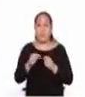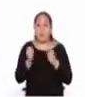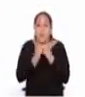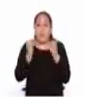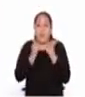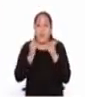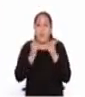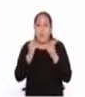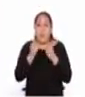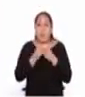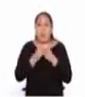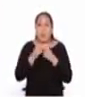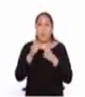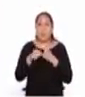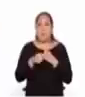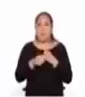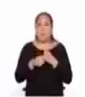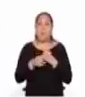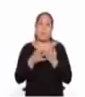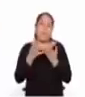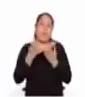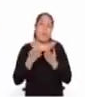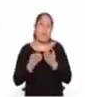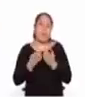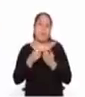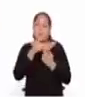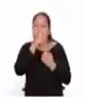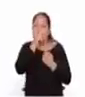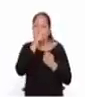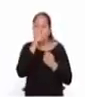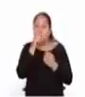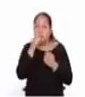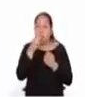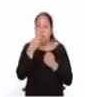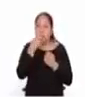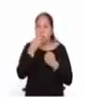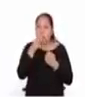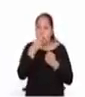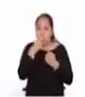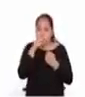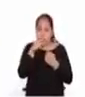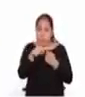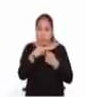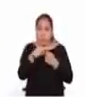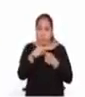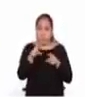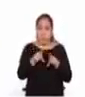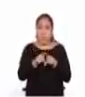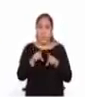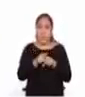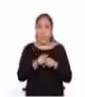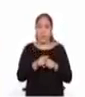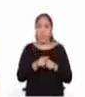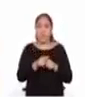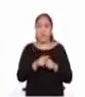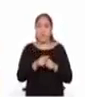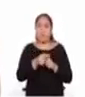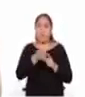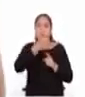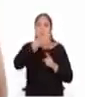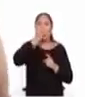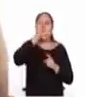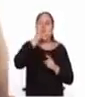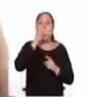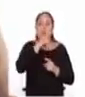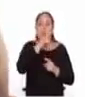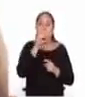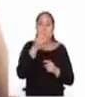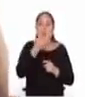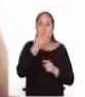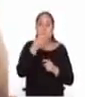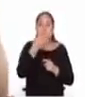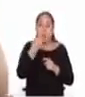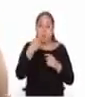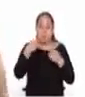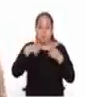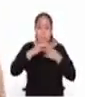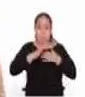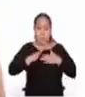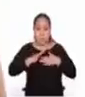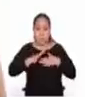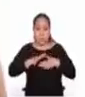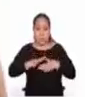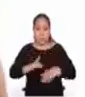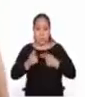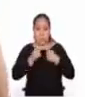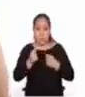siento, provocador de chocolatito caliente, puede pasarme cuando me lo tome. Así es, el calor